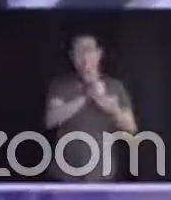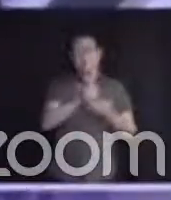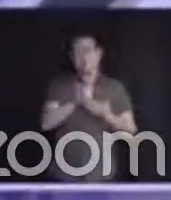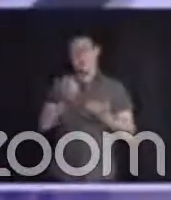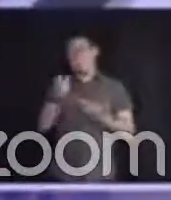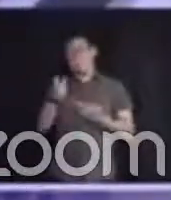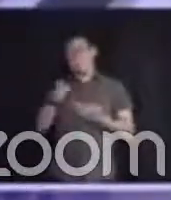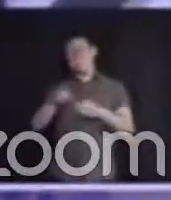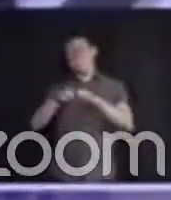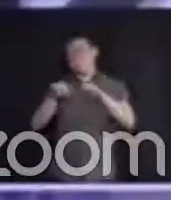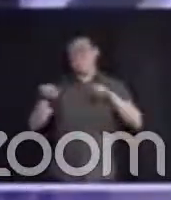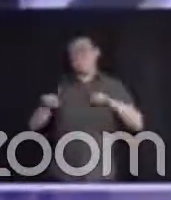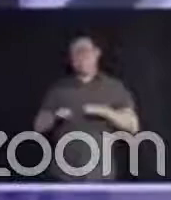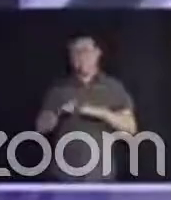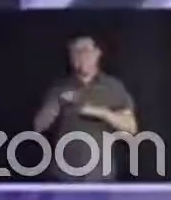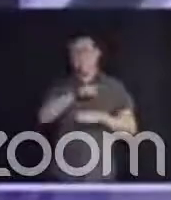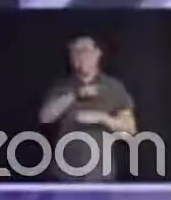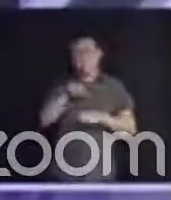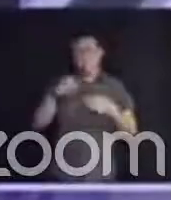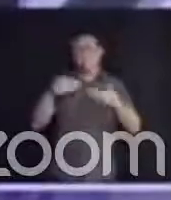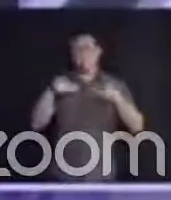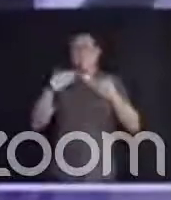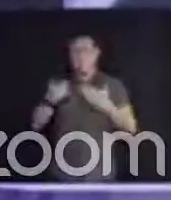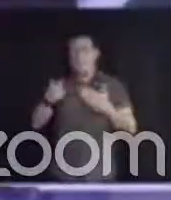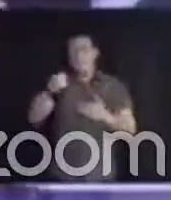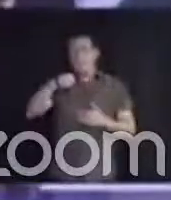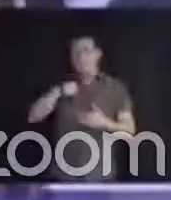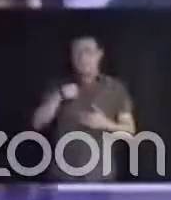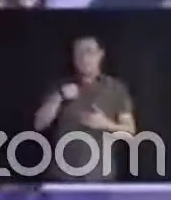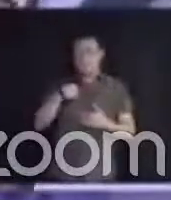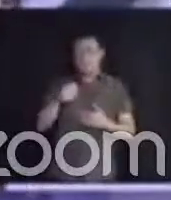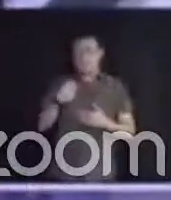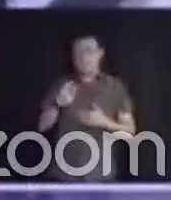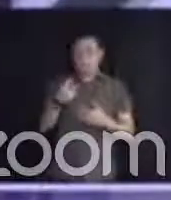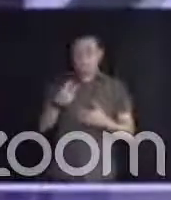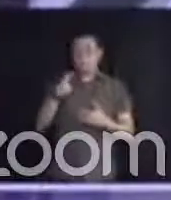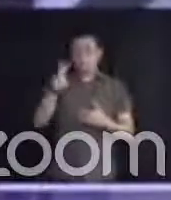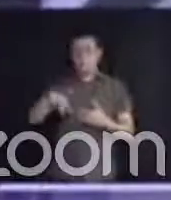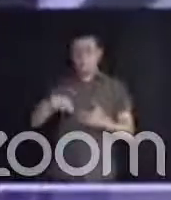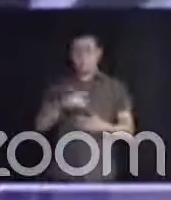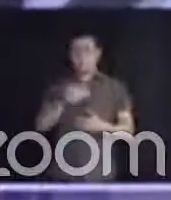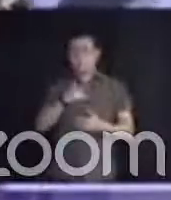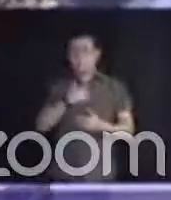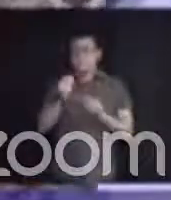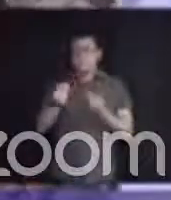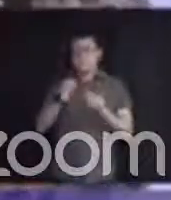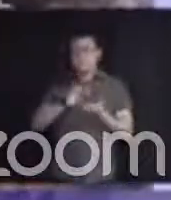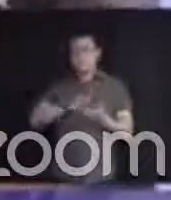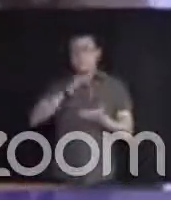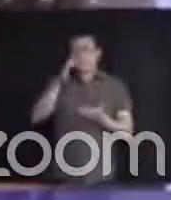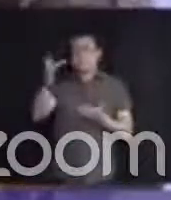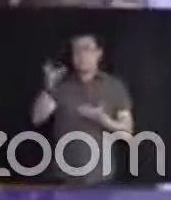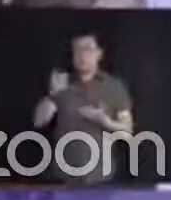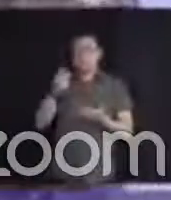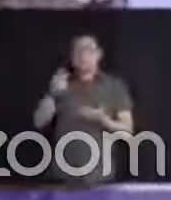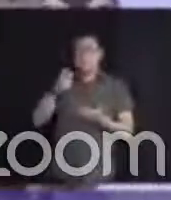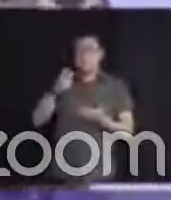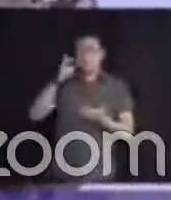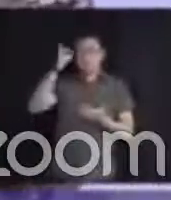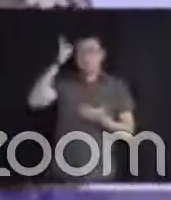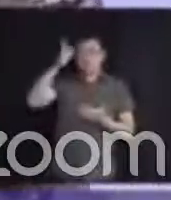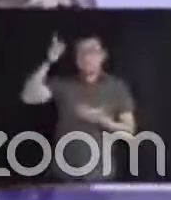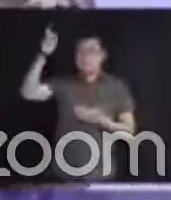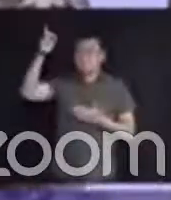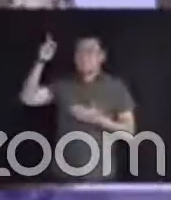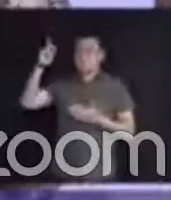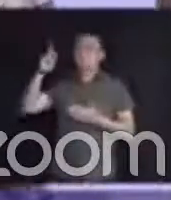ayudado o de mi equipo que han sido los que han confiado en mí. Quiero, pues más que nada, estoy muy agradecida